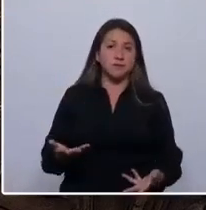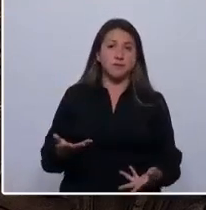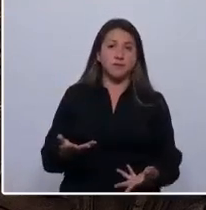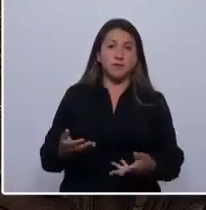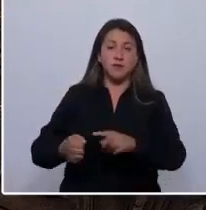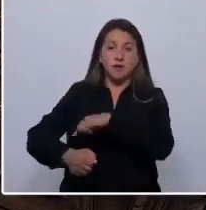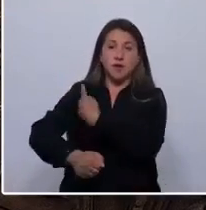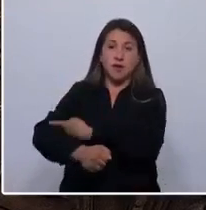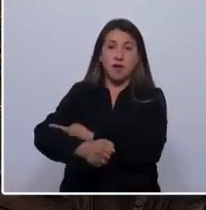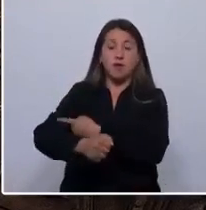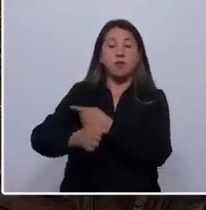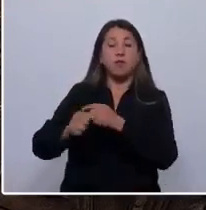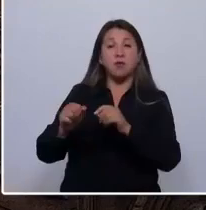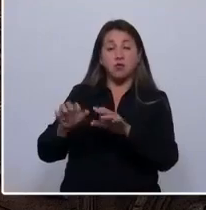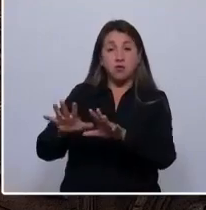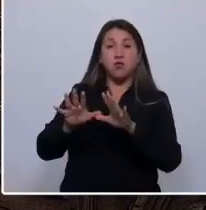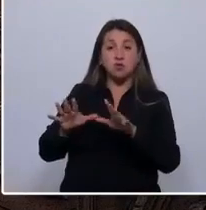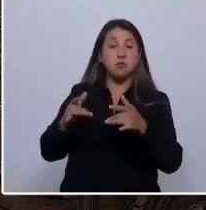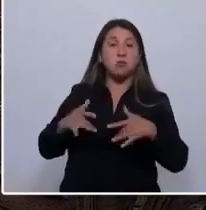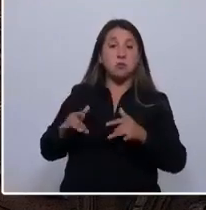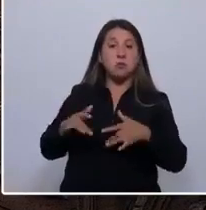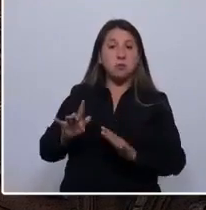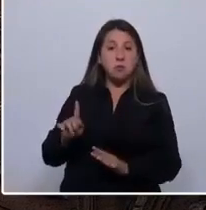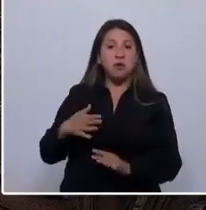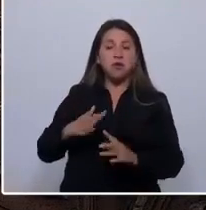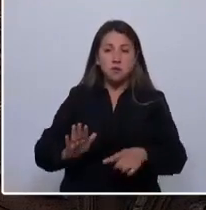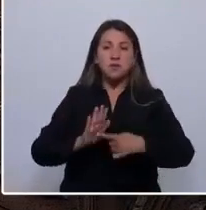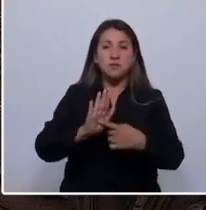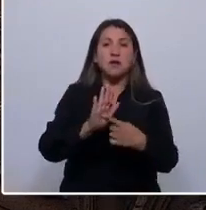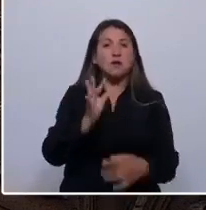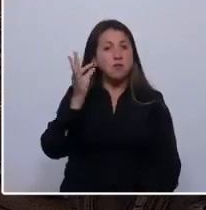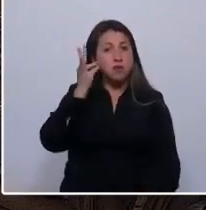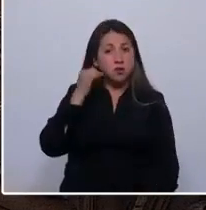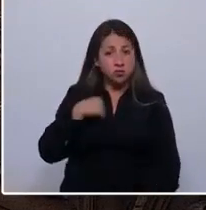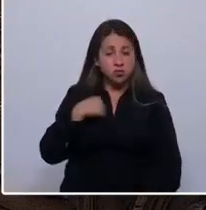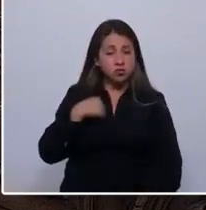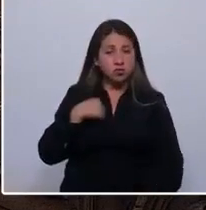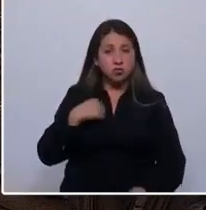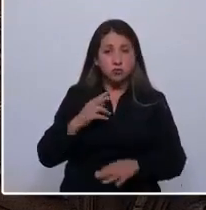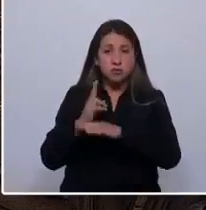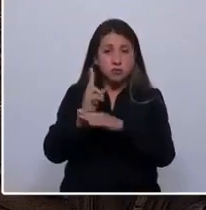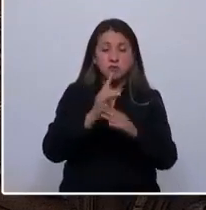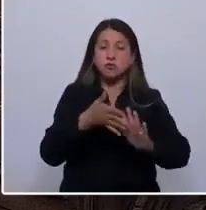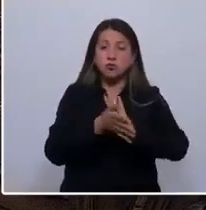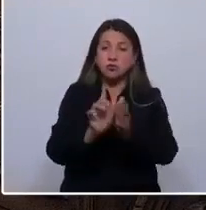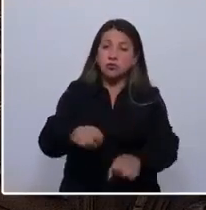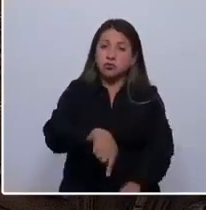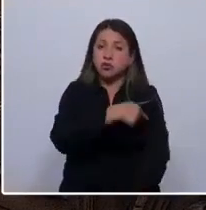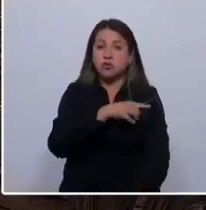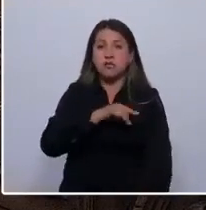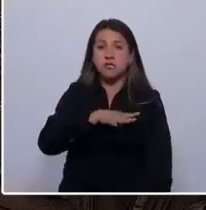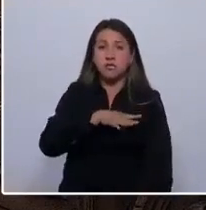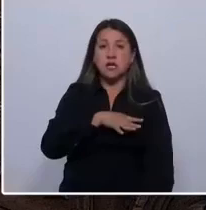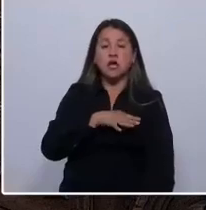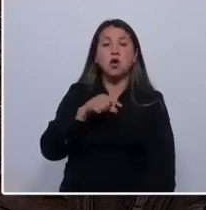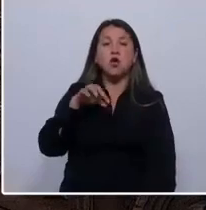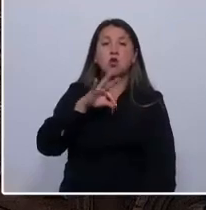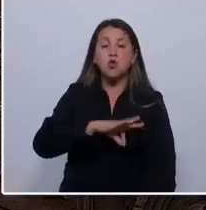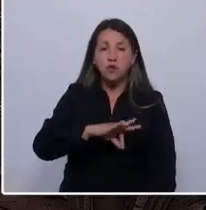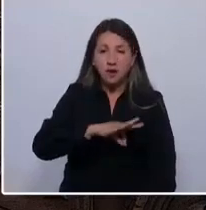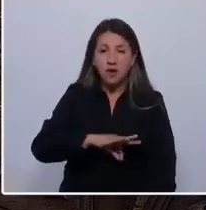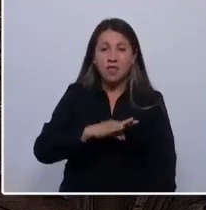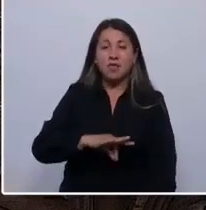poderosos. Quiero representar a las mujeres como yo a lo largo de todo el país, a la jubilada, a